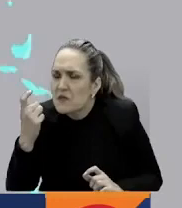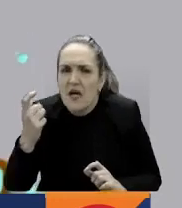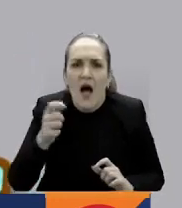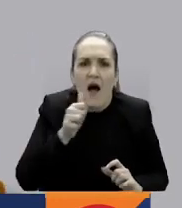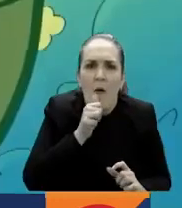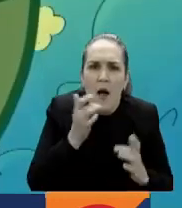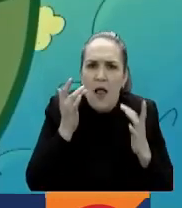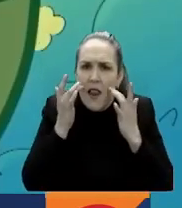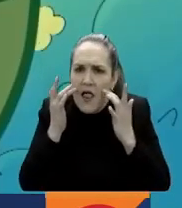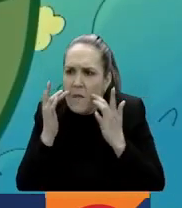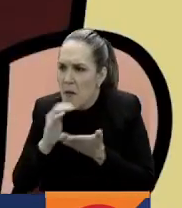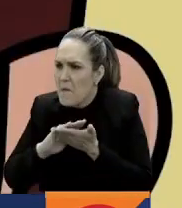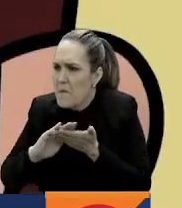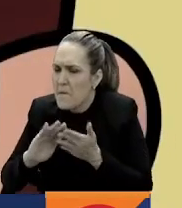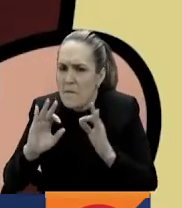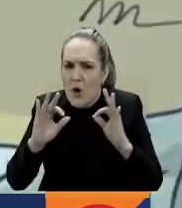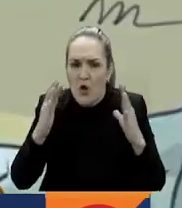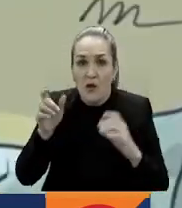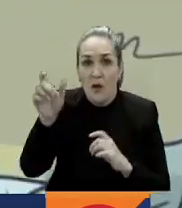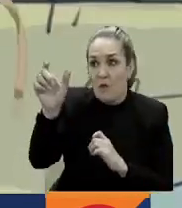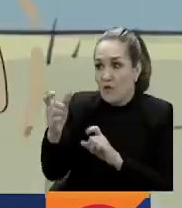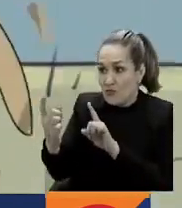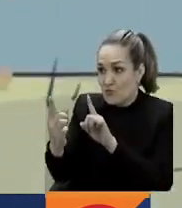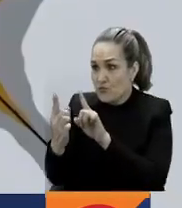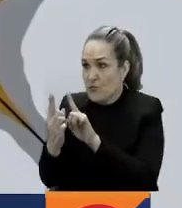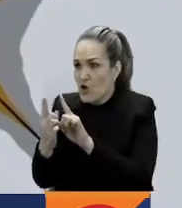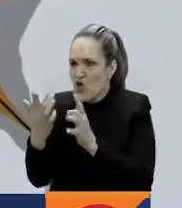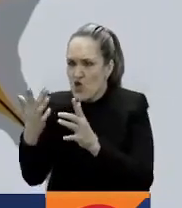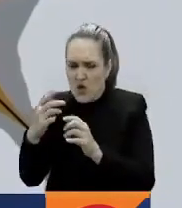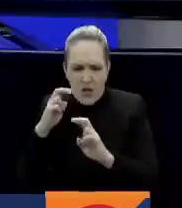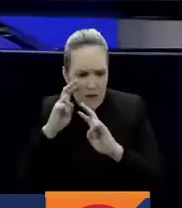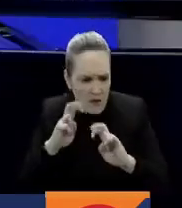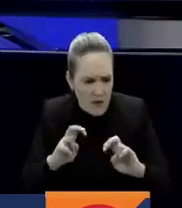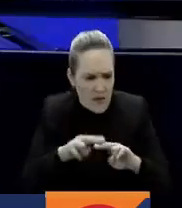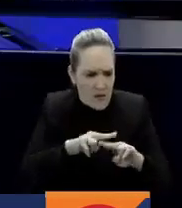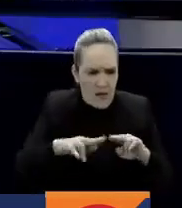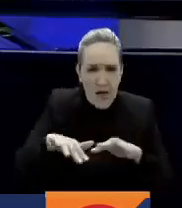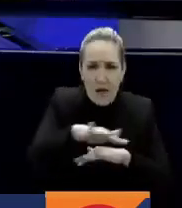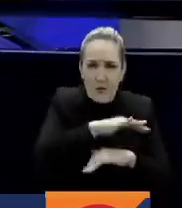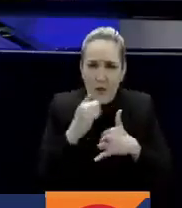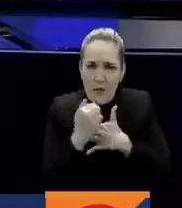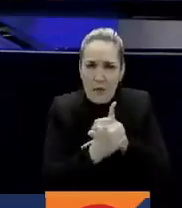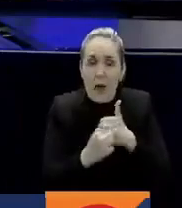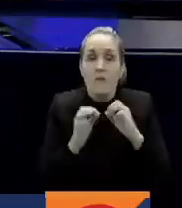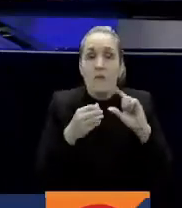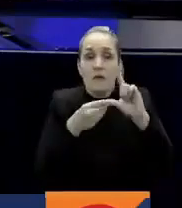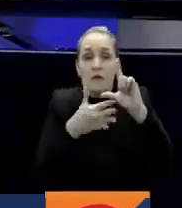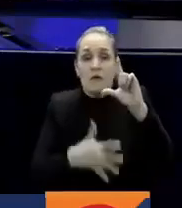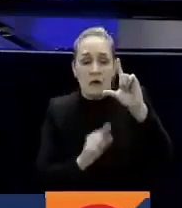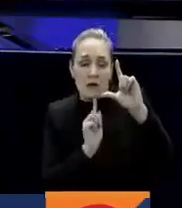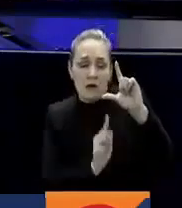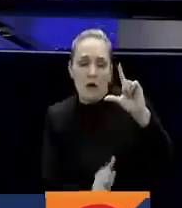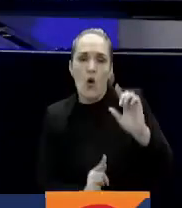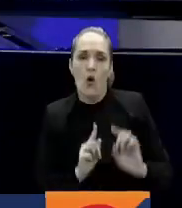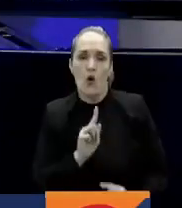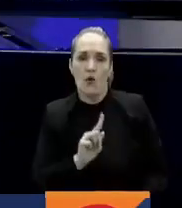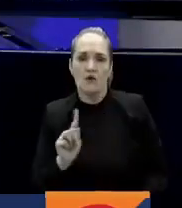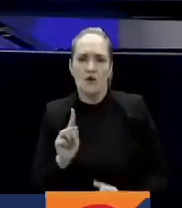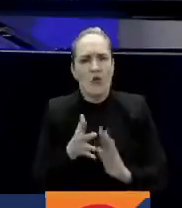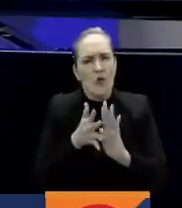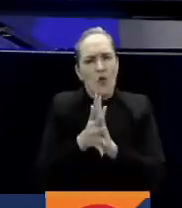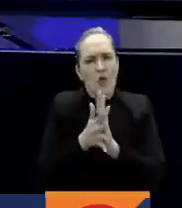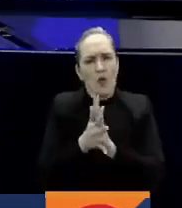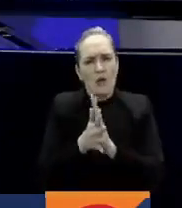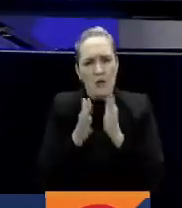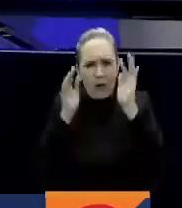decir, de una persona real que efectivamente abandera este tipo de luchas. Les voy a contar de dónde sale el frailejón Ernesto Pérez.